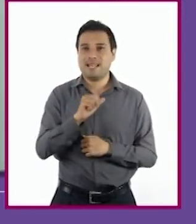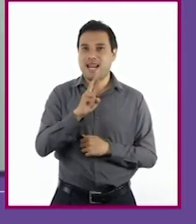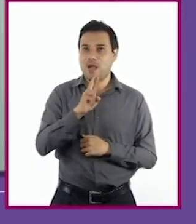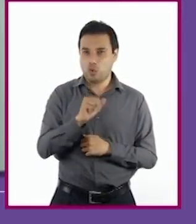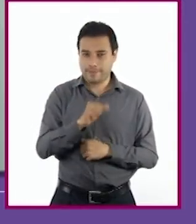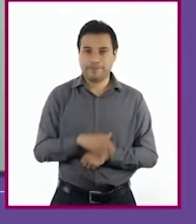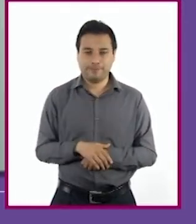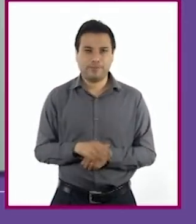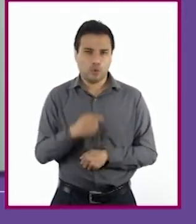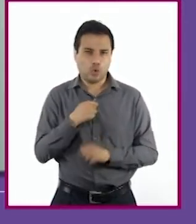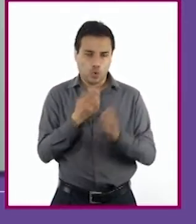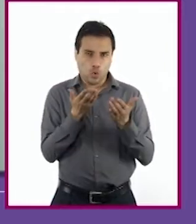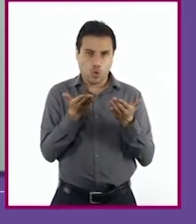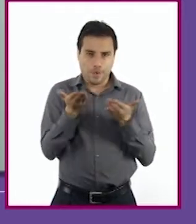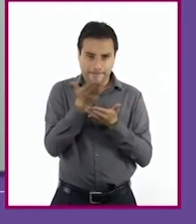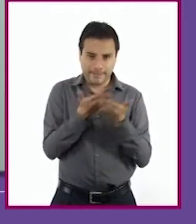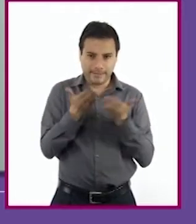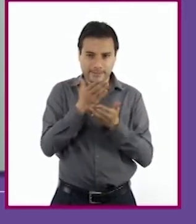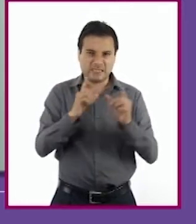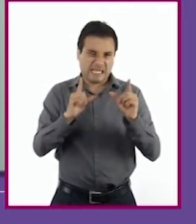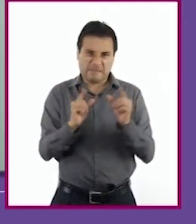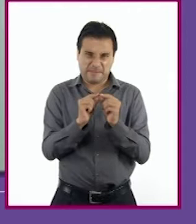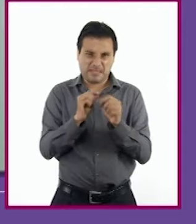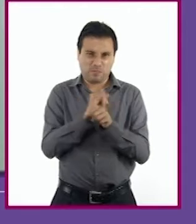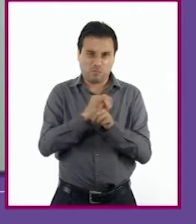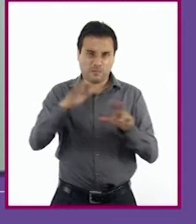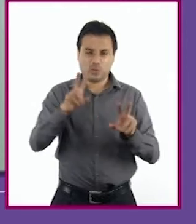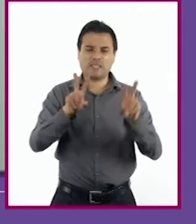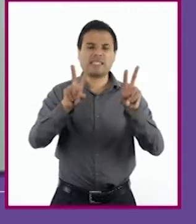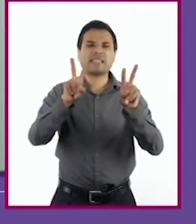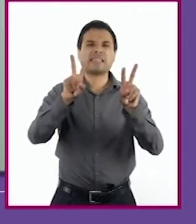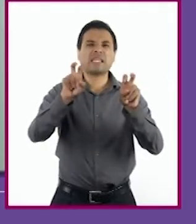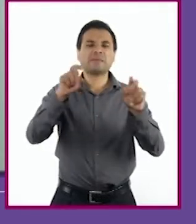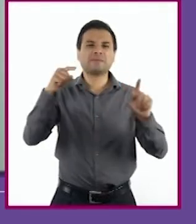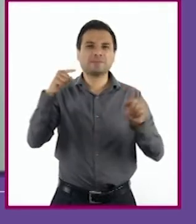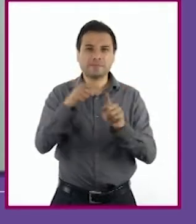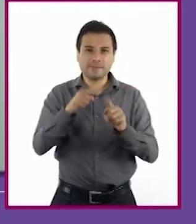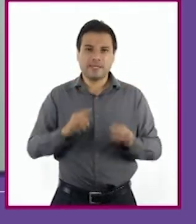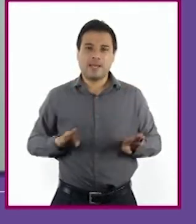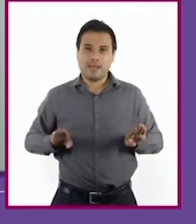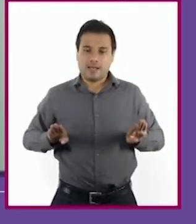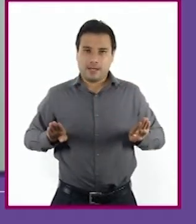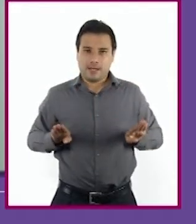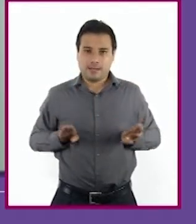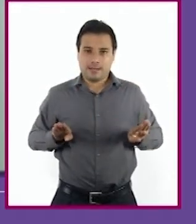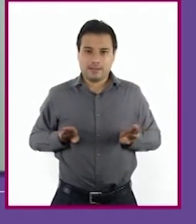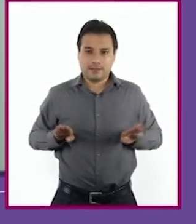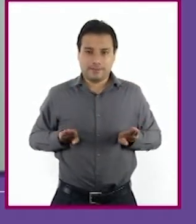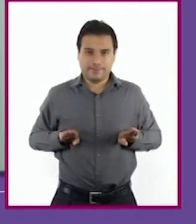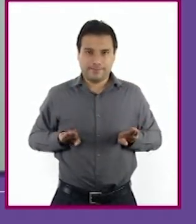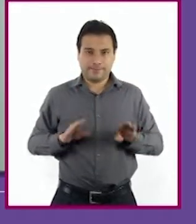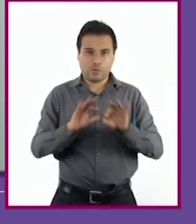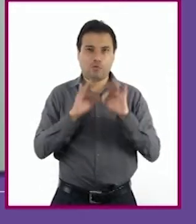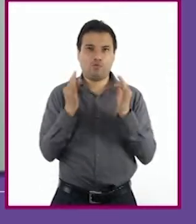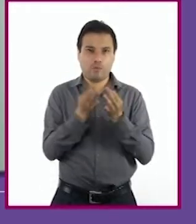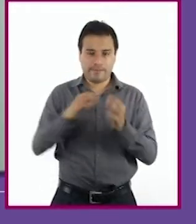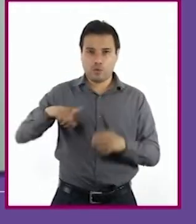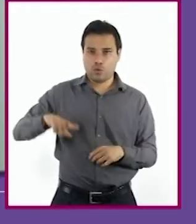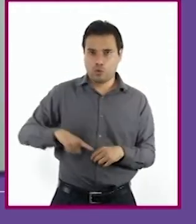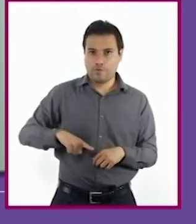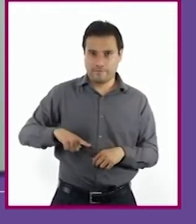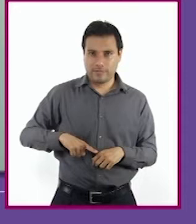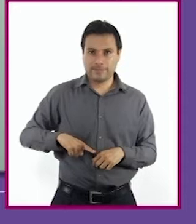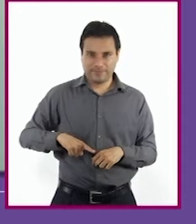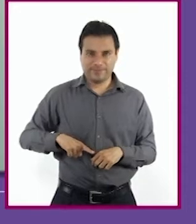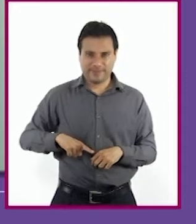y compartiré con ustedes una breve información relacionada con algunas características de la forma de gobierno de los